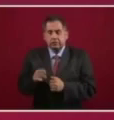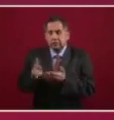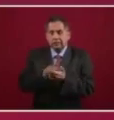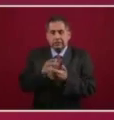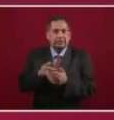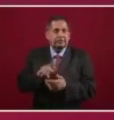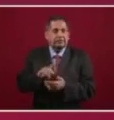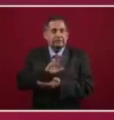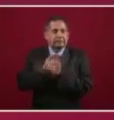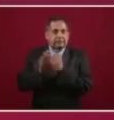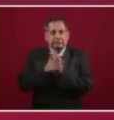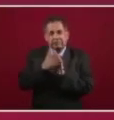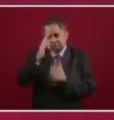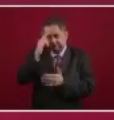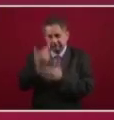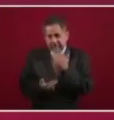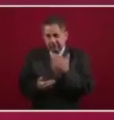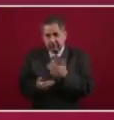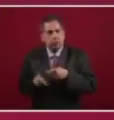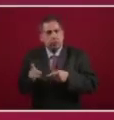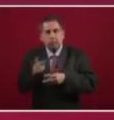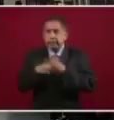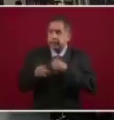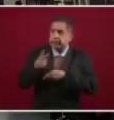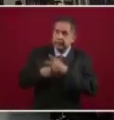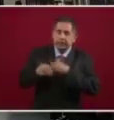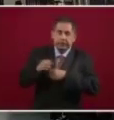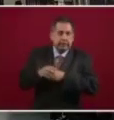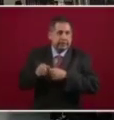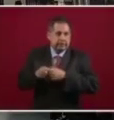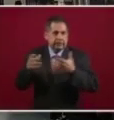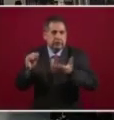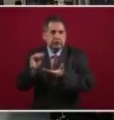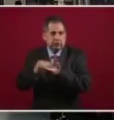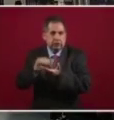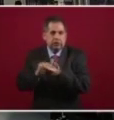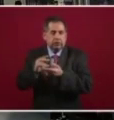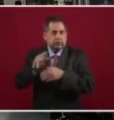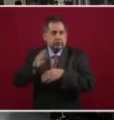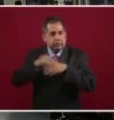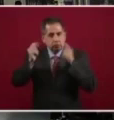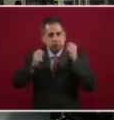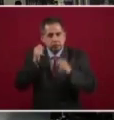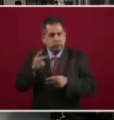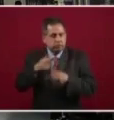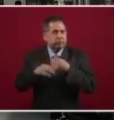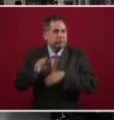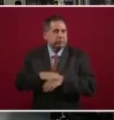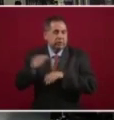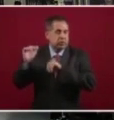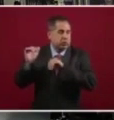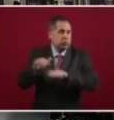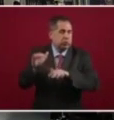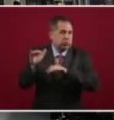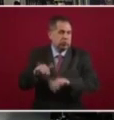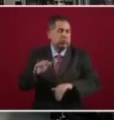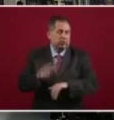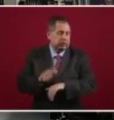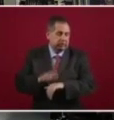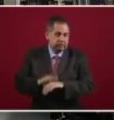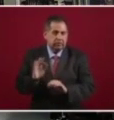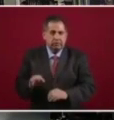incidencia delictiva, y sin embargo sigue creciendo la afluencia